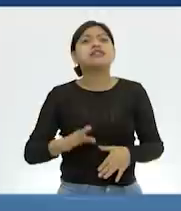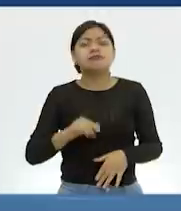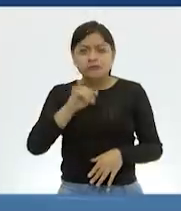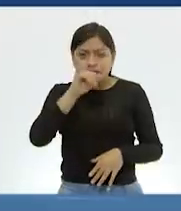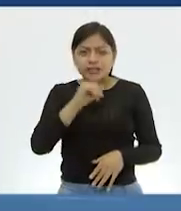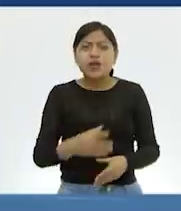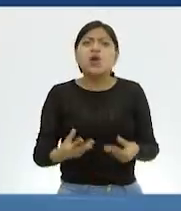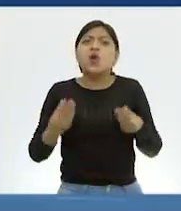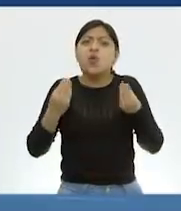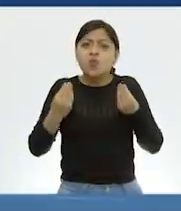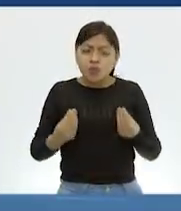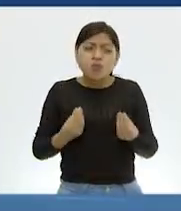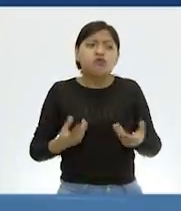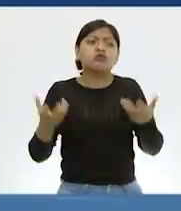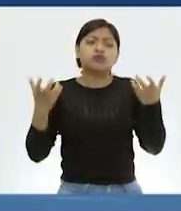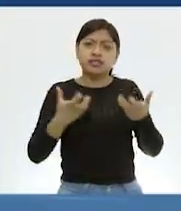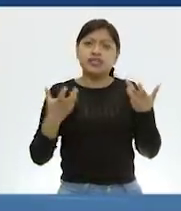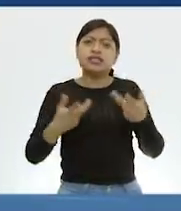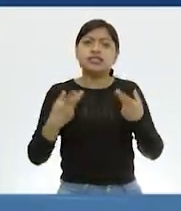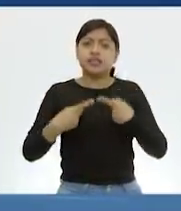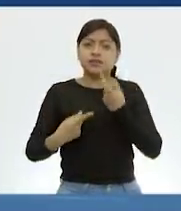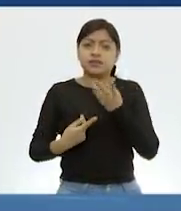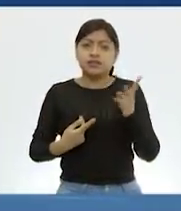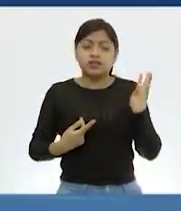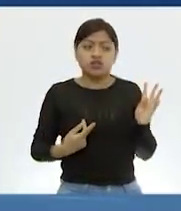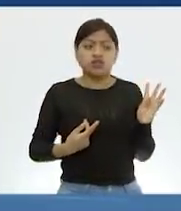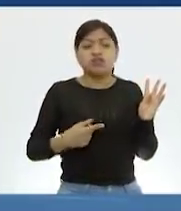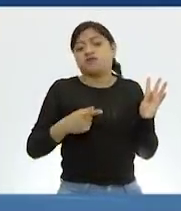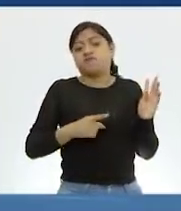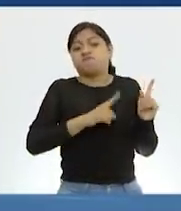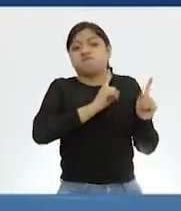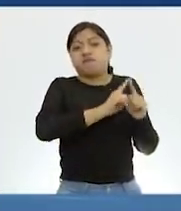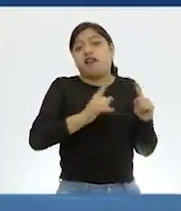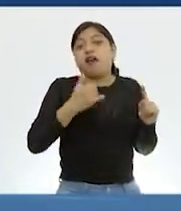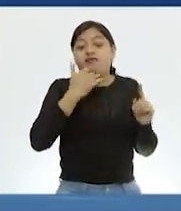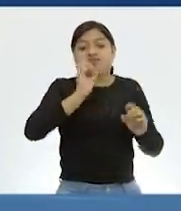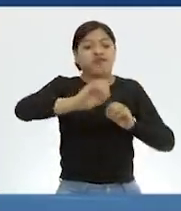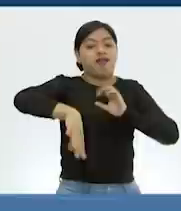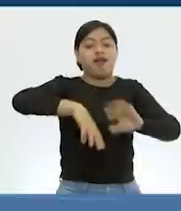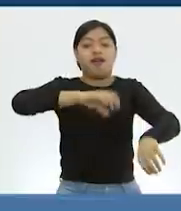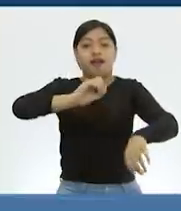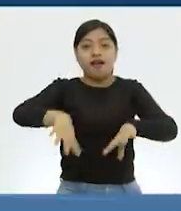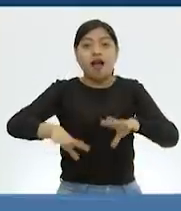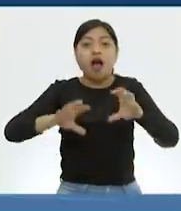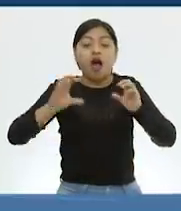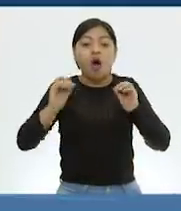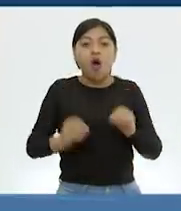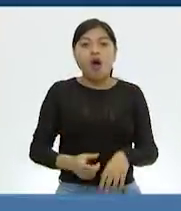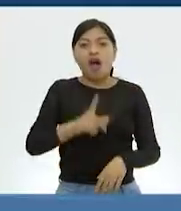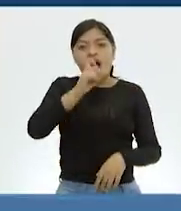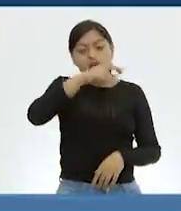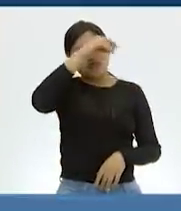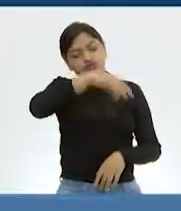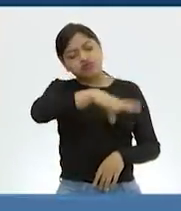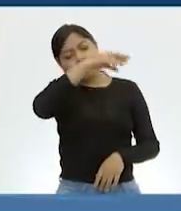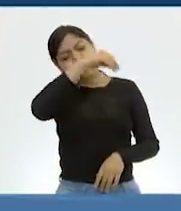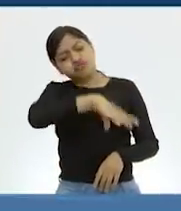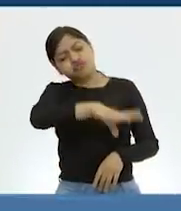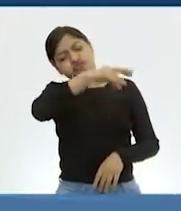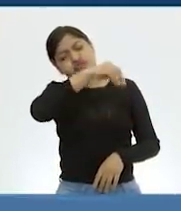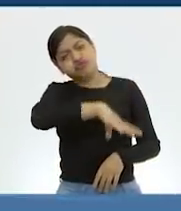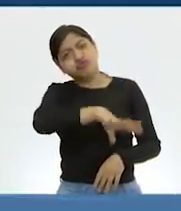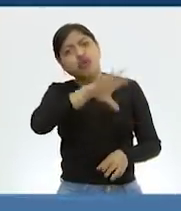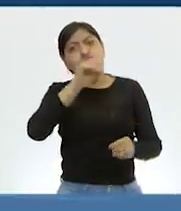de las cosas que hacemos como tirar basura, gastar agua,